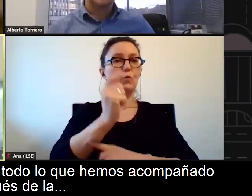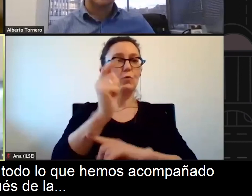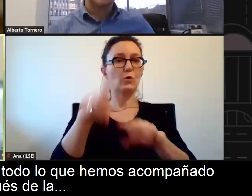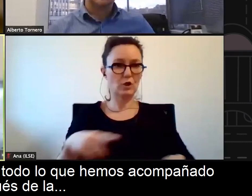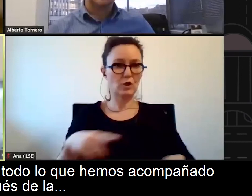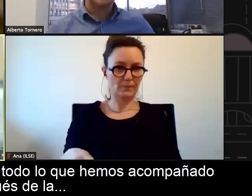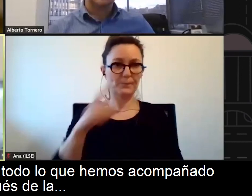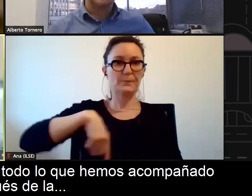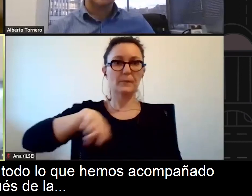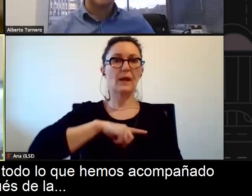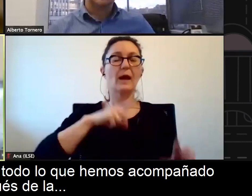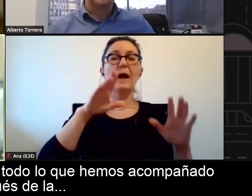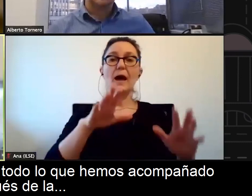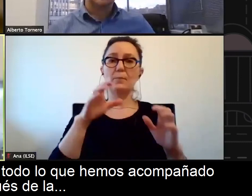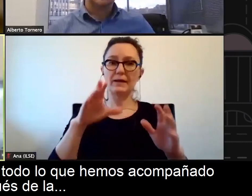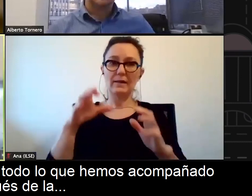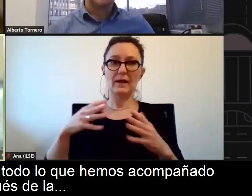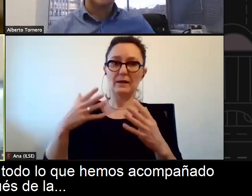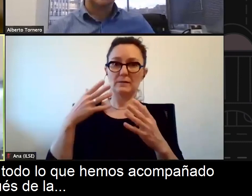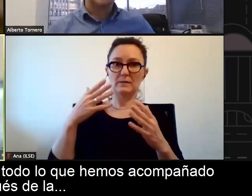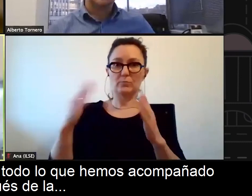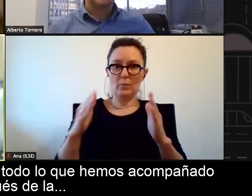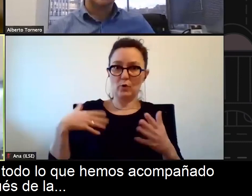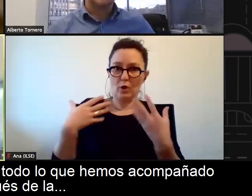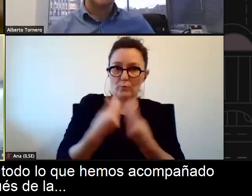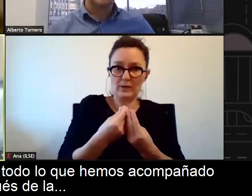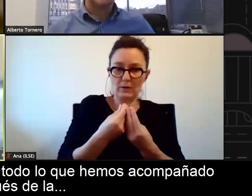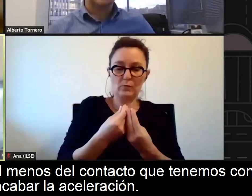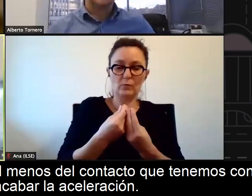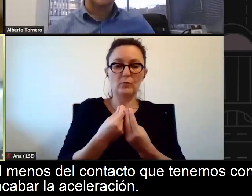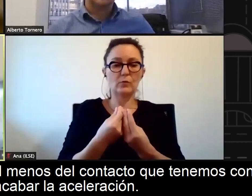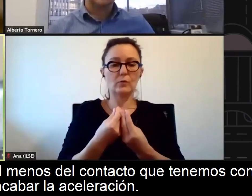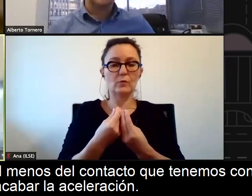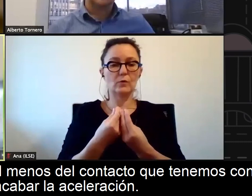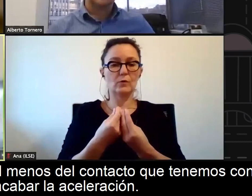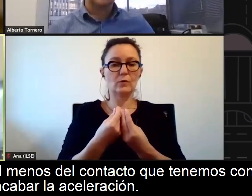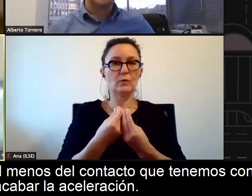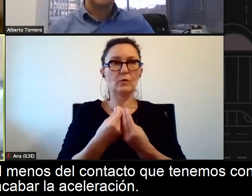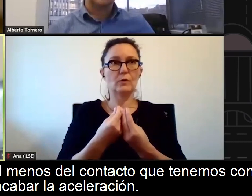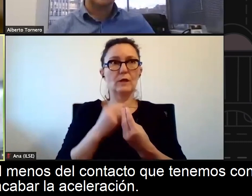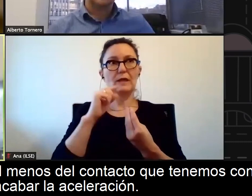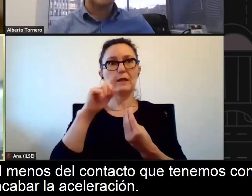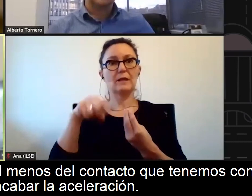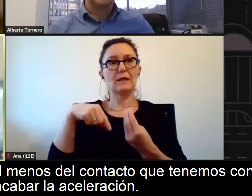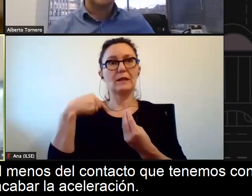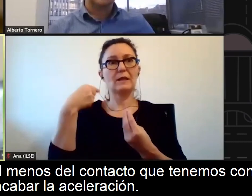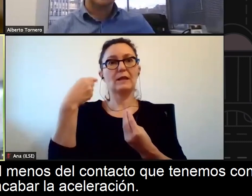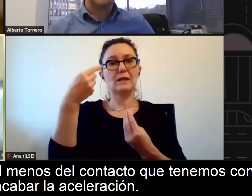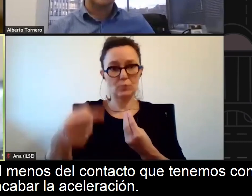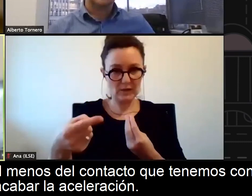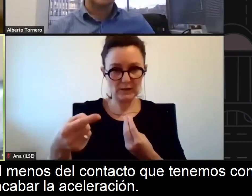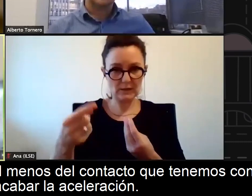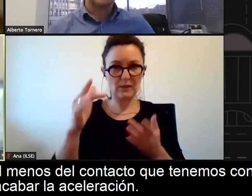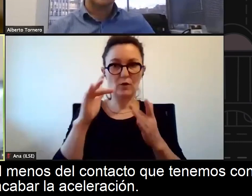Aprendizajes que sacamos de todo lo que las hemos acompañado y después de no diría acompañamiento, pero sí al menos del contacto que tenemos con